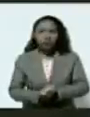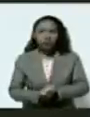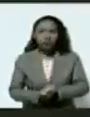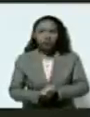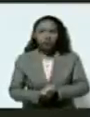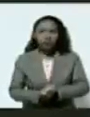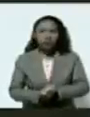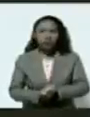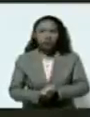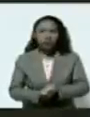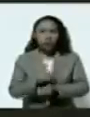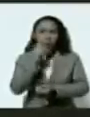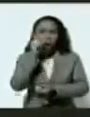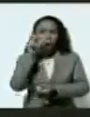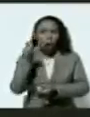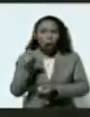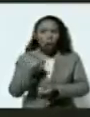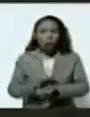Quiñones,